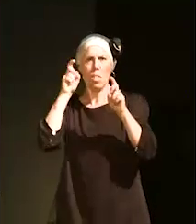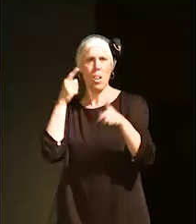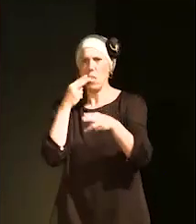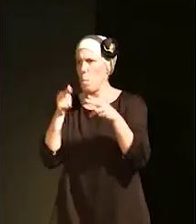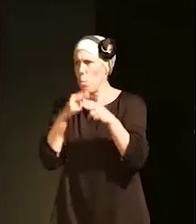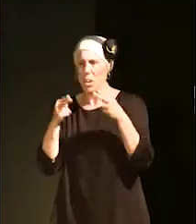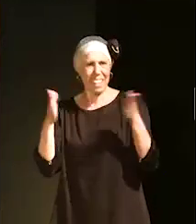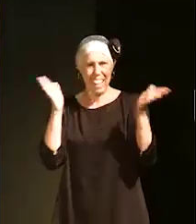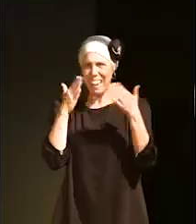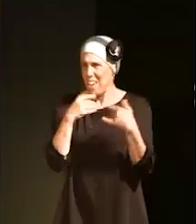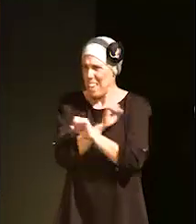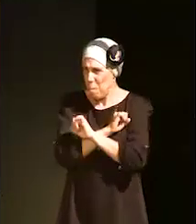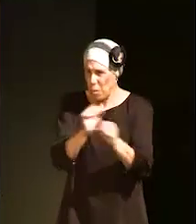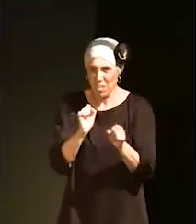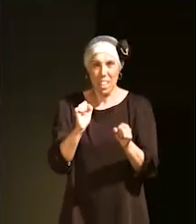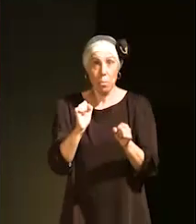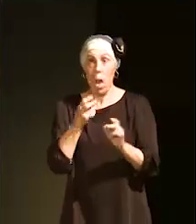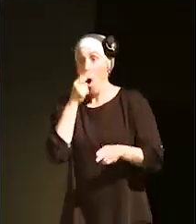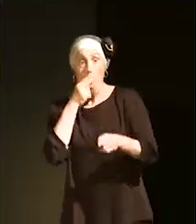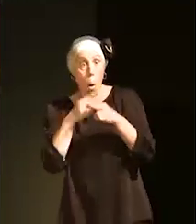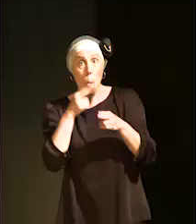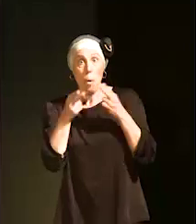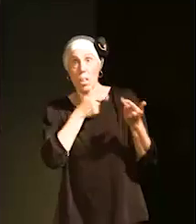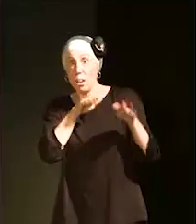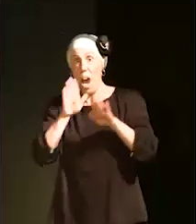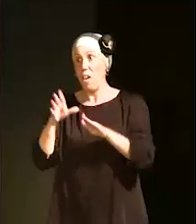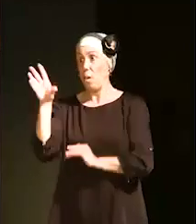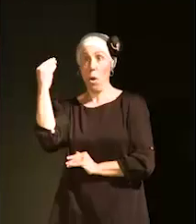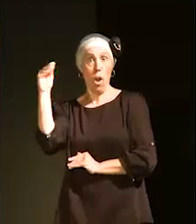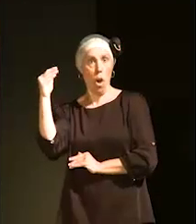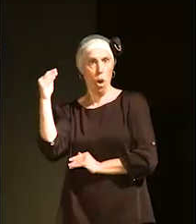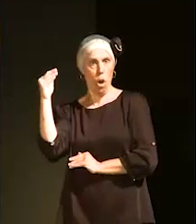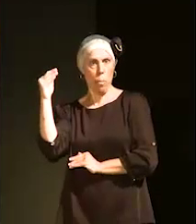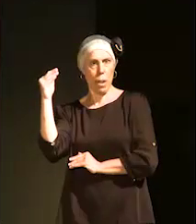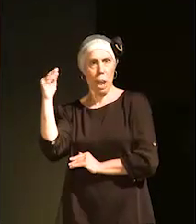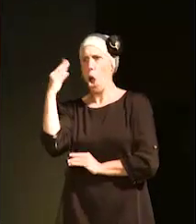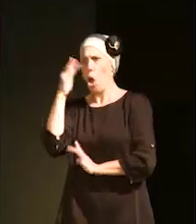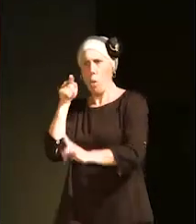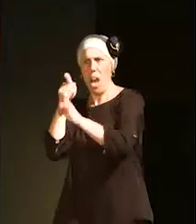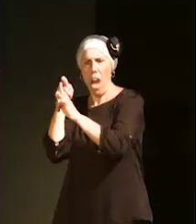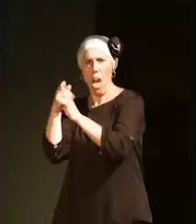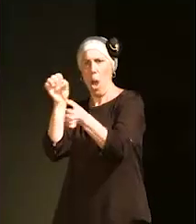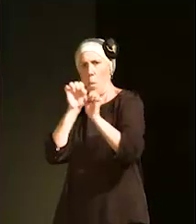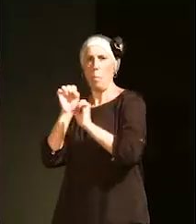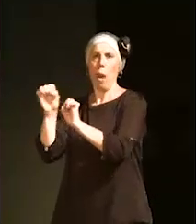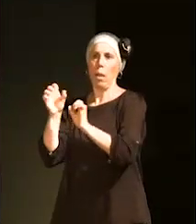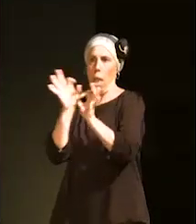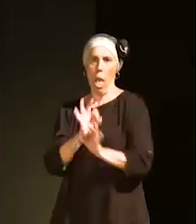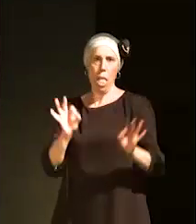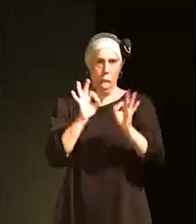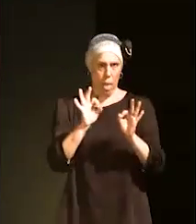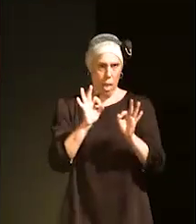que protejan al hacia los jóvenes de los posibles acosos y también de la violencia educativa